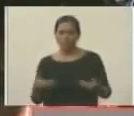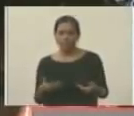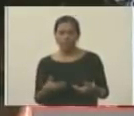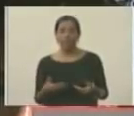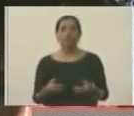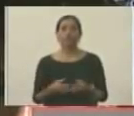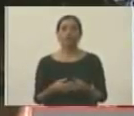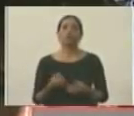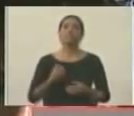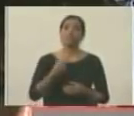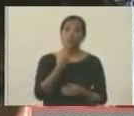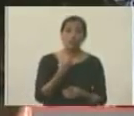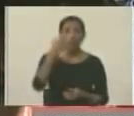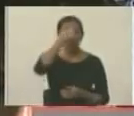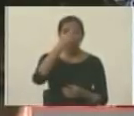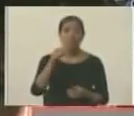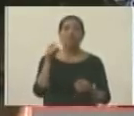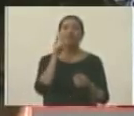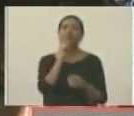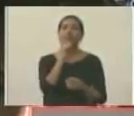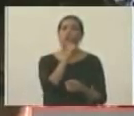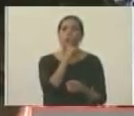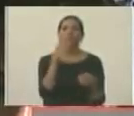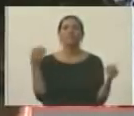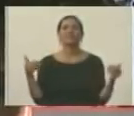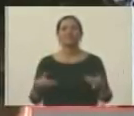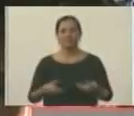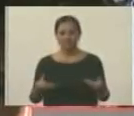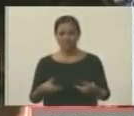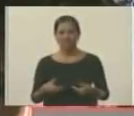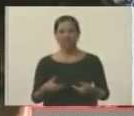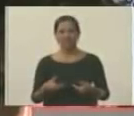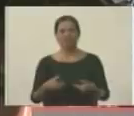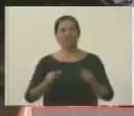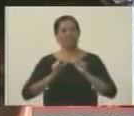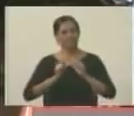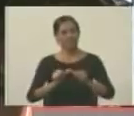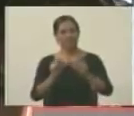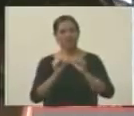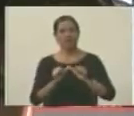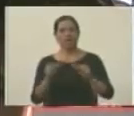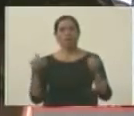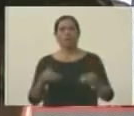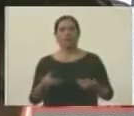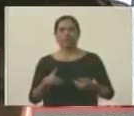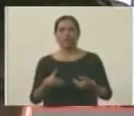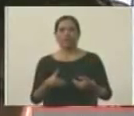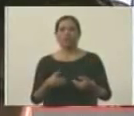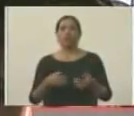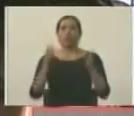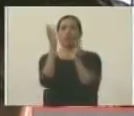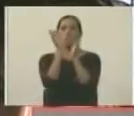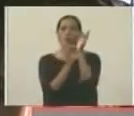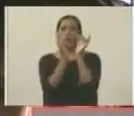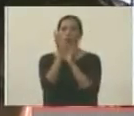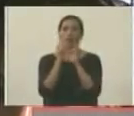sigamos, eso es lo que se llama la resistencia. Sigamos en resistencia espiritual con Cristo nuestro